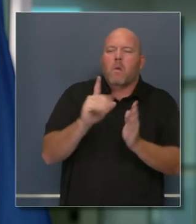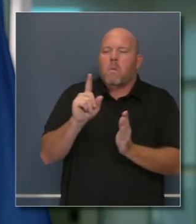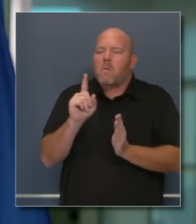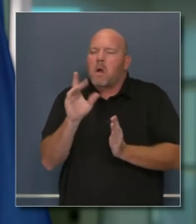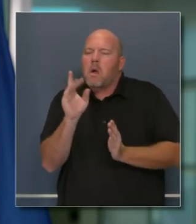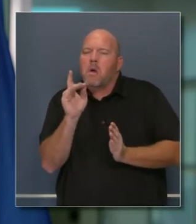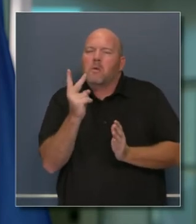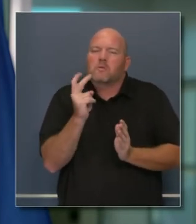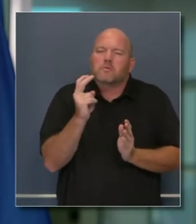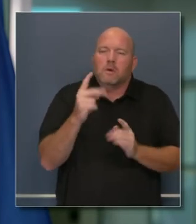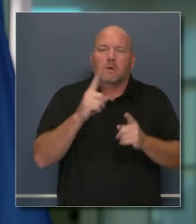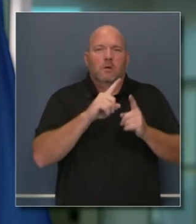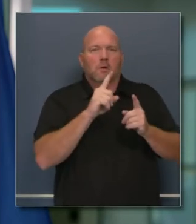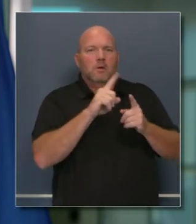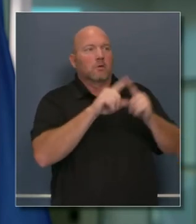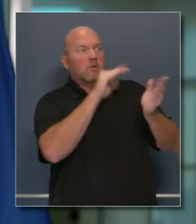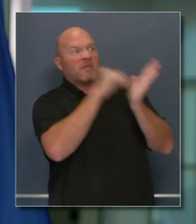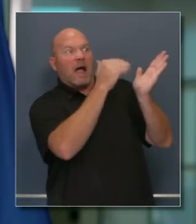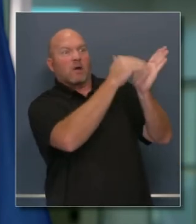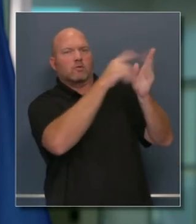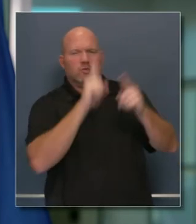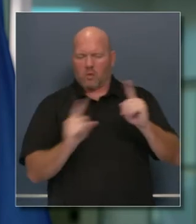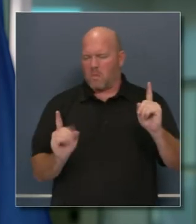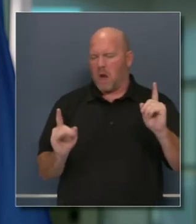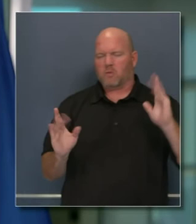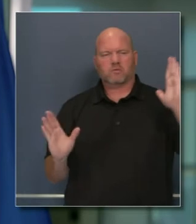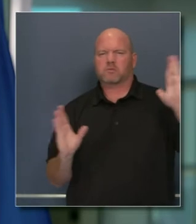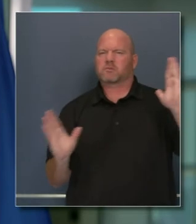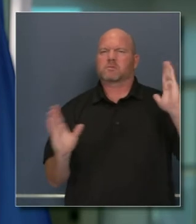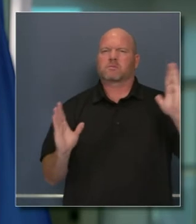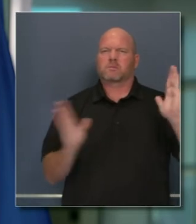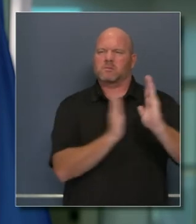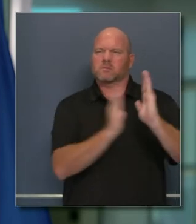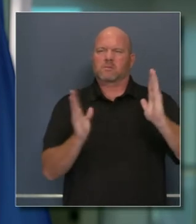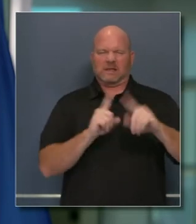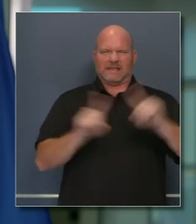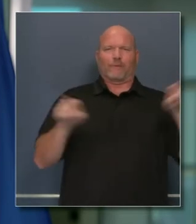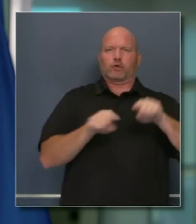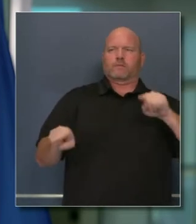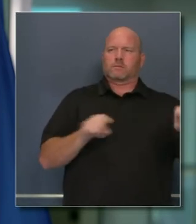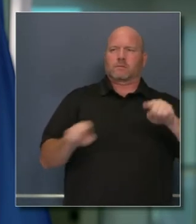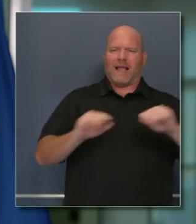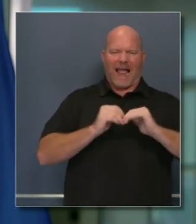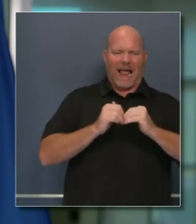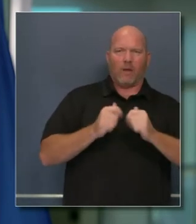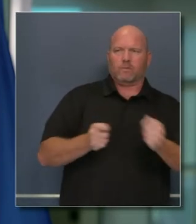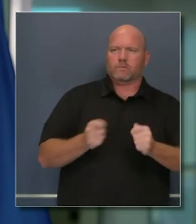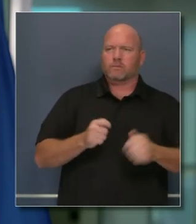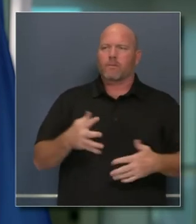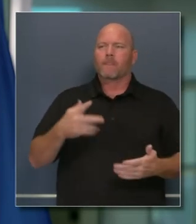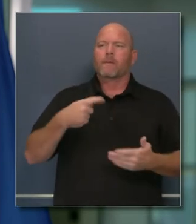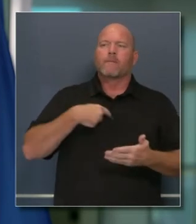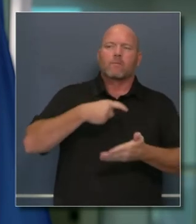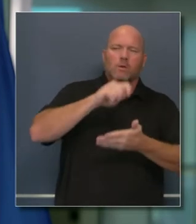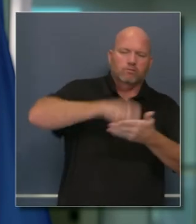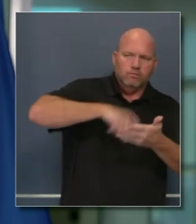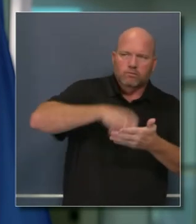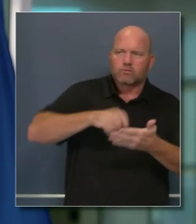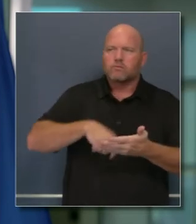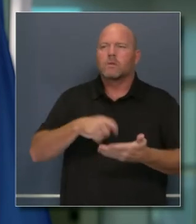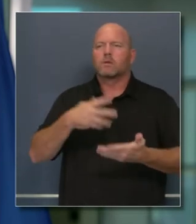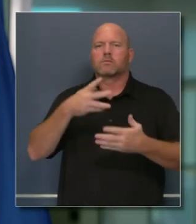todo esto. Todo esto importa y todo esto requiere consideración muy matizada. Emitimos pautas,